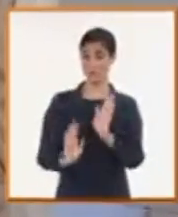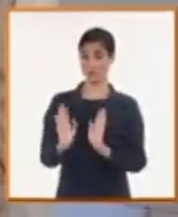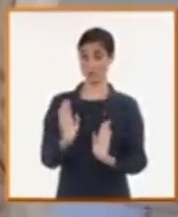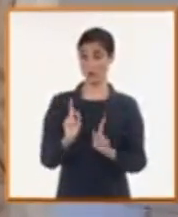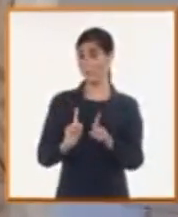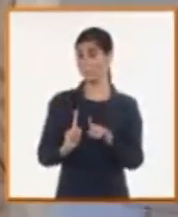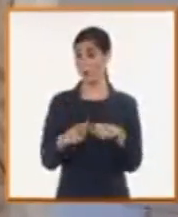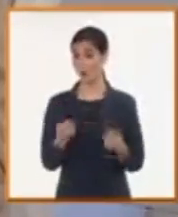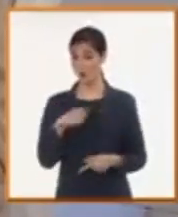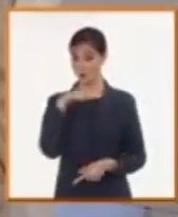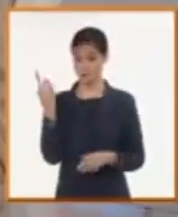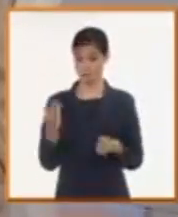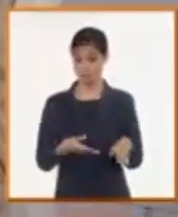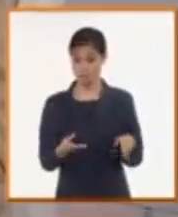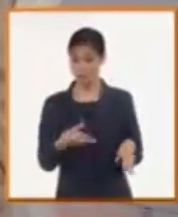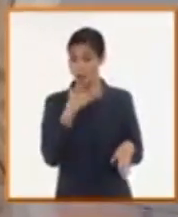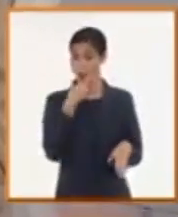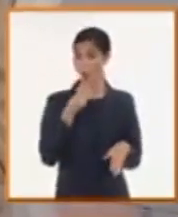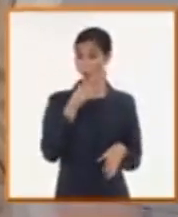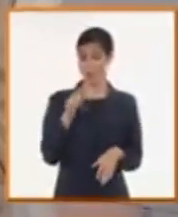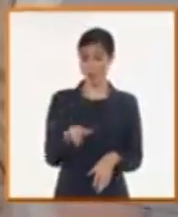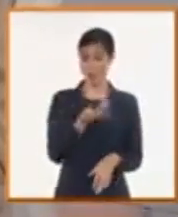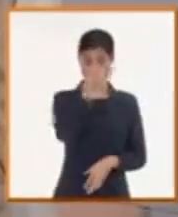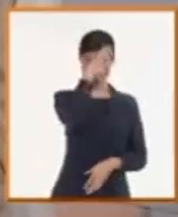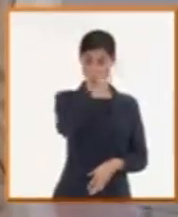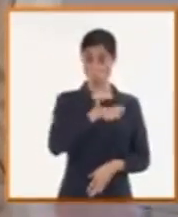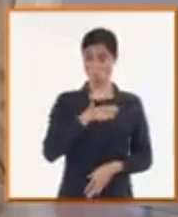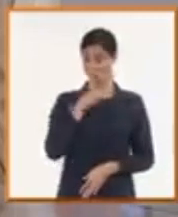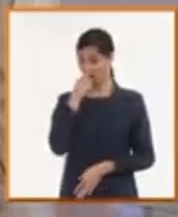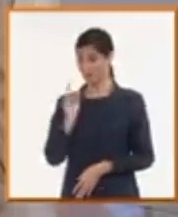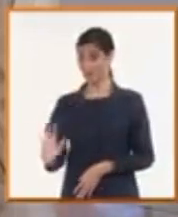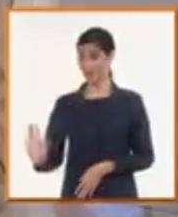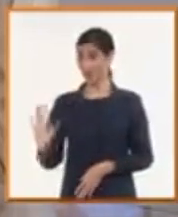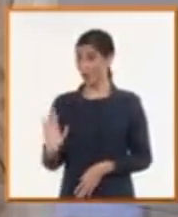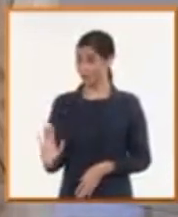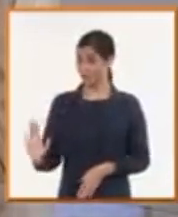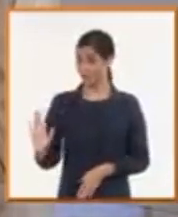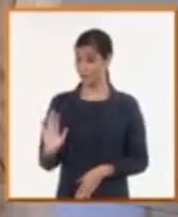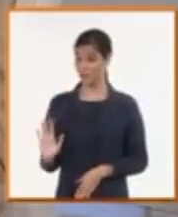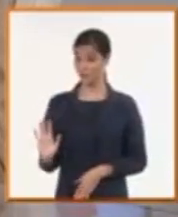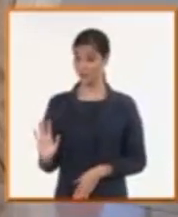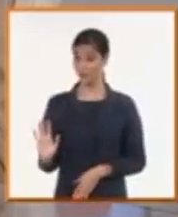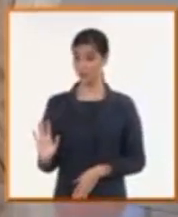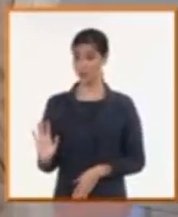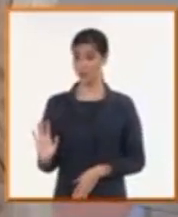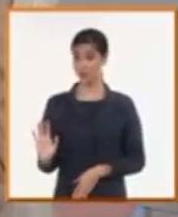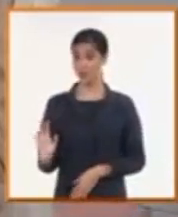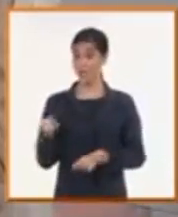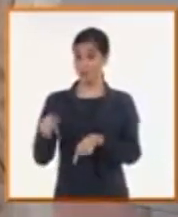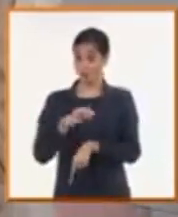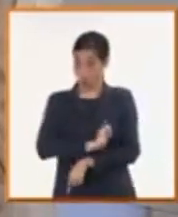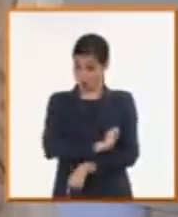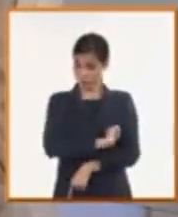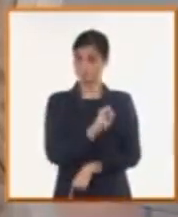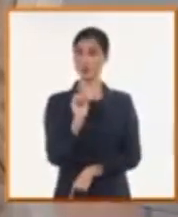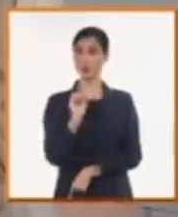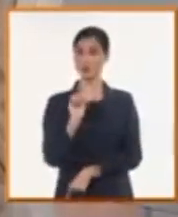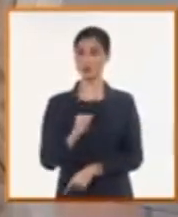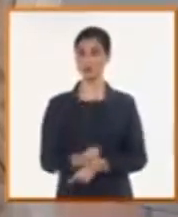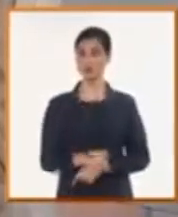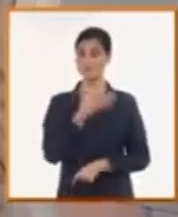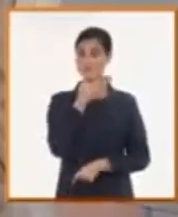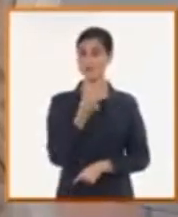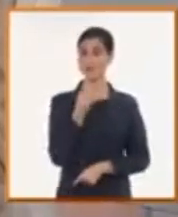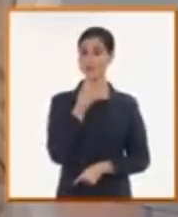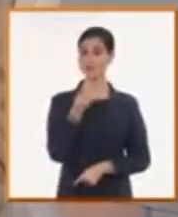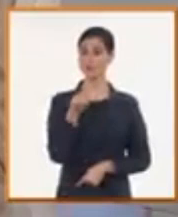jóvenes, nuestros y de ellos. Efectivamente. Y realmente se logró, hasta esa visión del comandante.